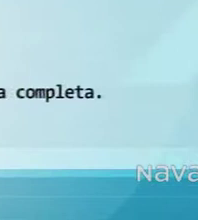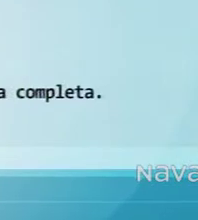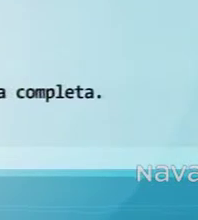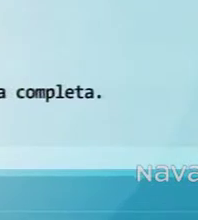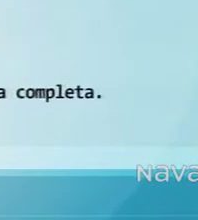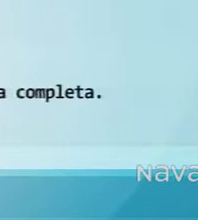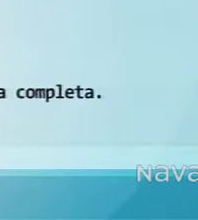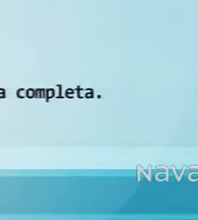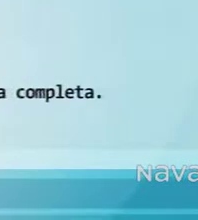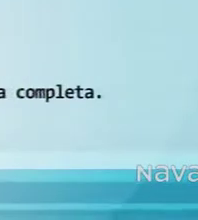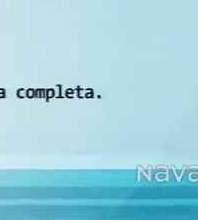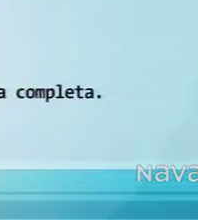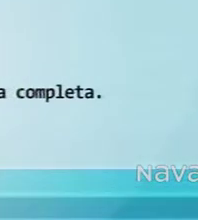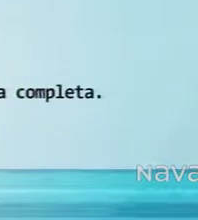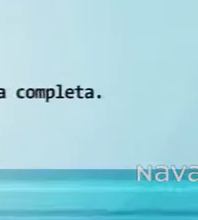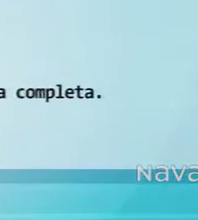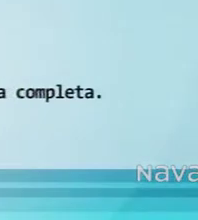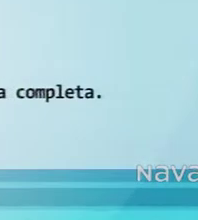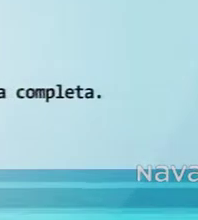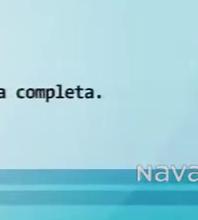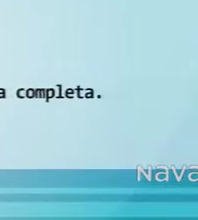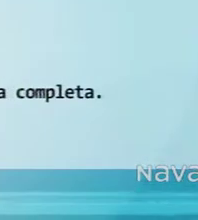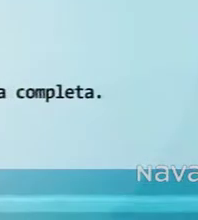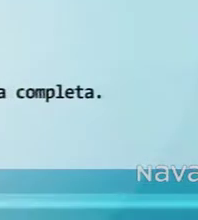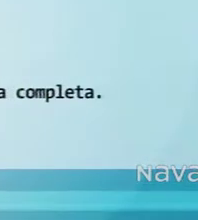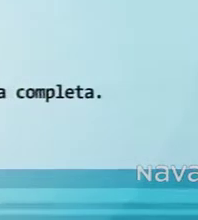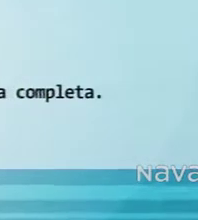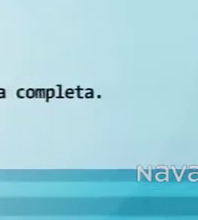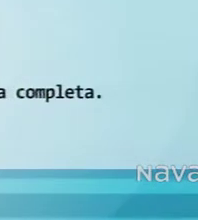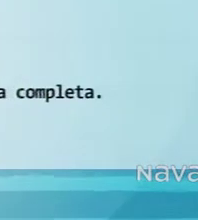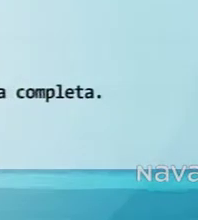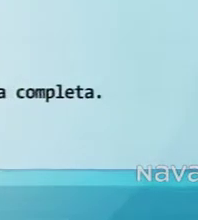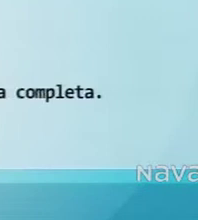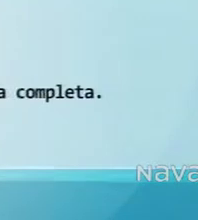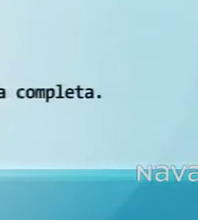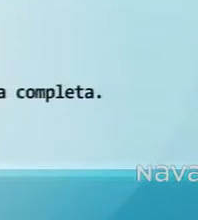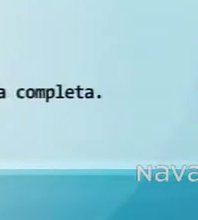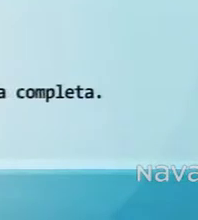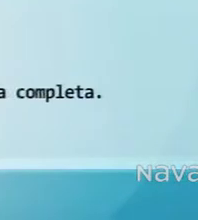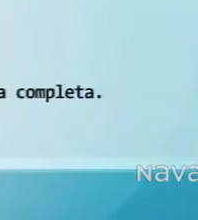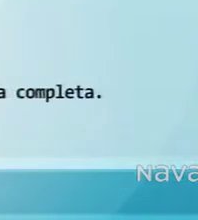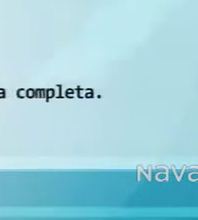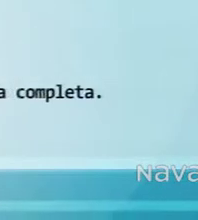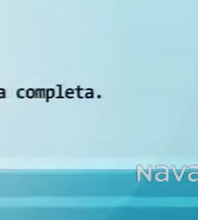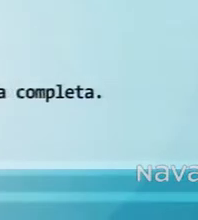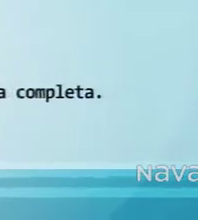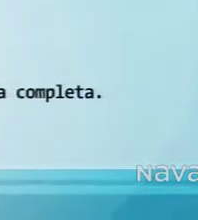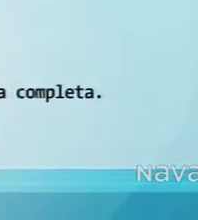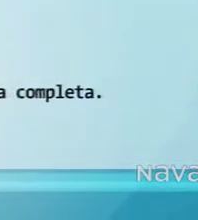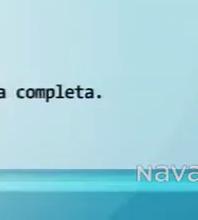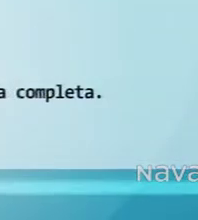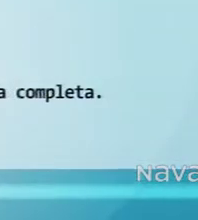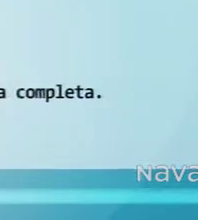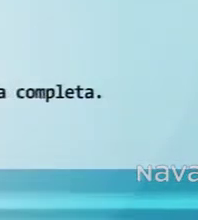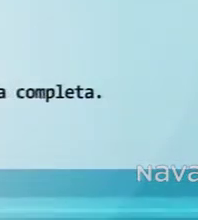que disponga de vehículo propio. La empresa ofrece un contrato indefinido a jornada completa. Las personas interesadas deben enviar su currículum